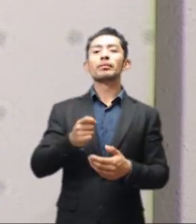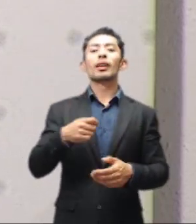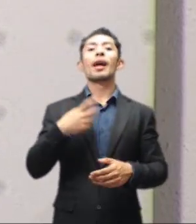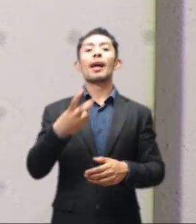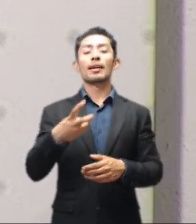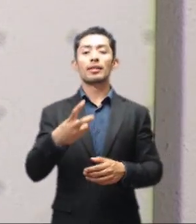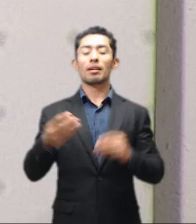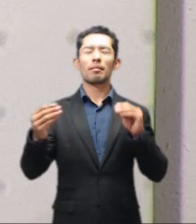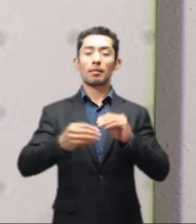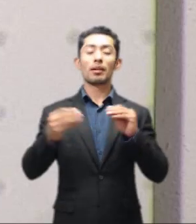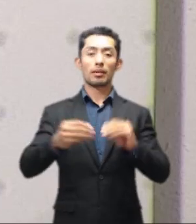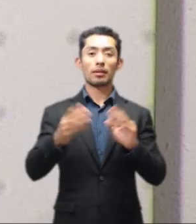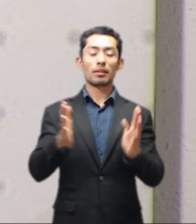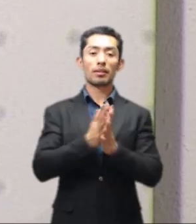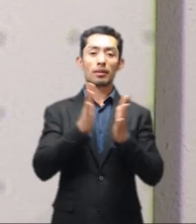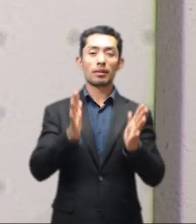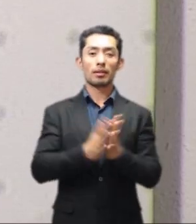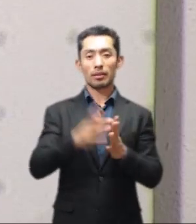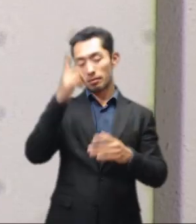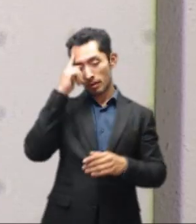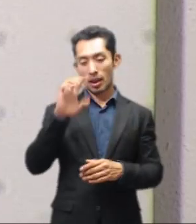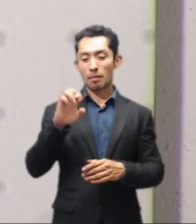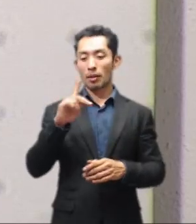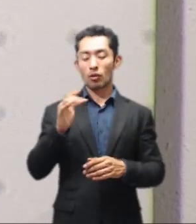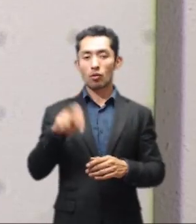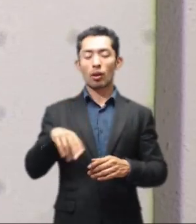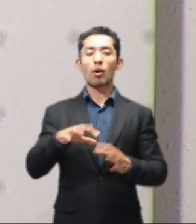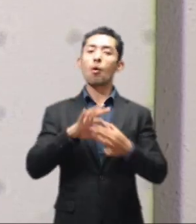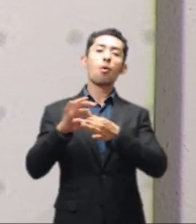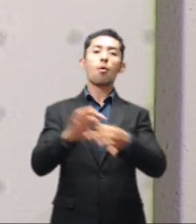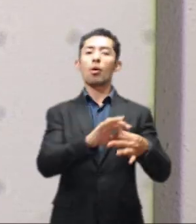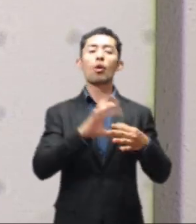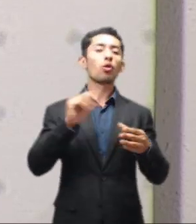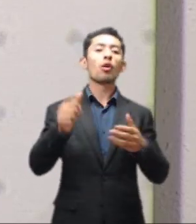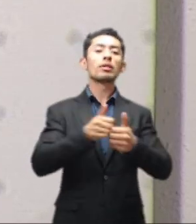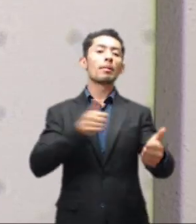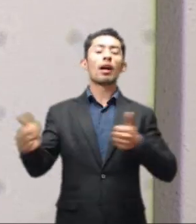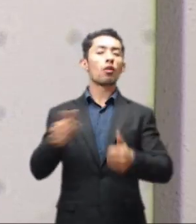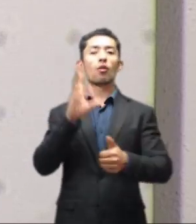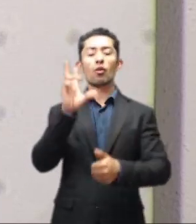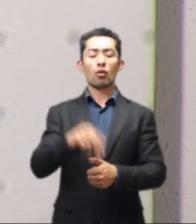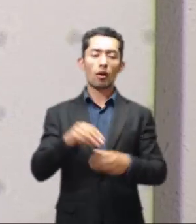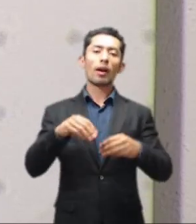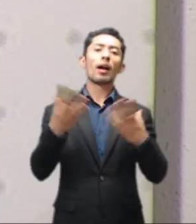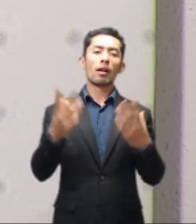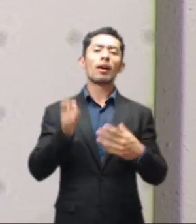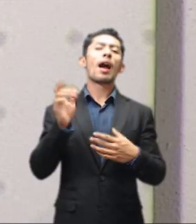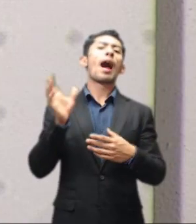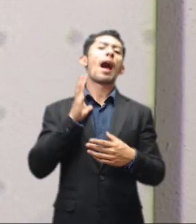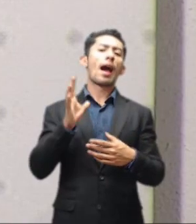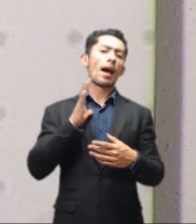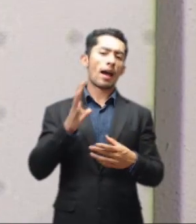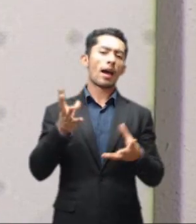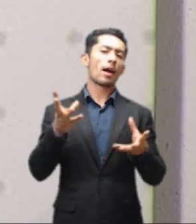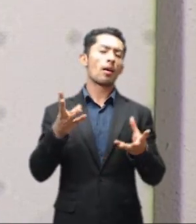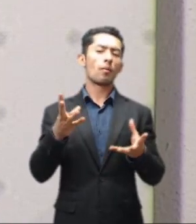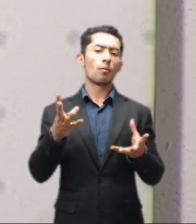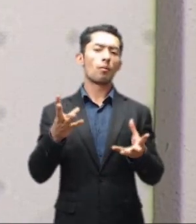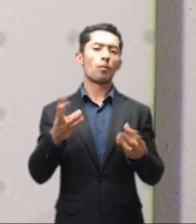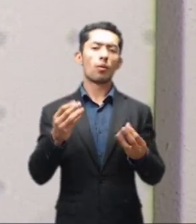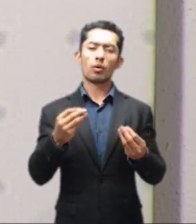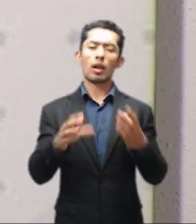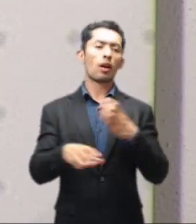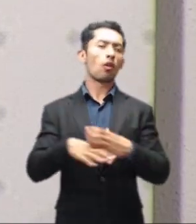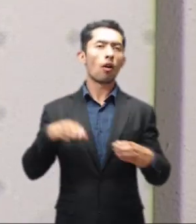ejercicio termine en nuestro epasoyucan Unido y no separado por supuesto que hay muchas muchas